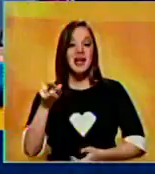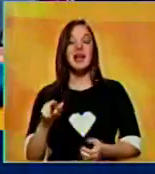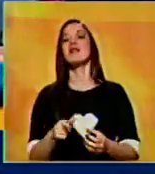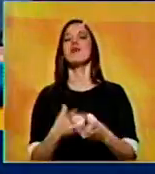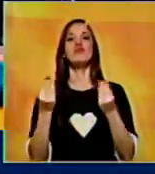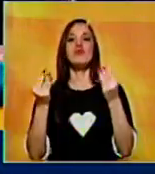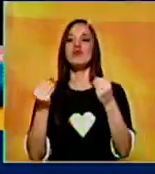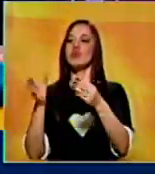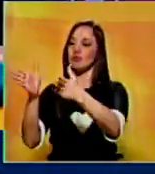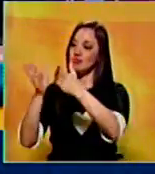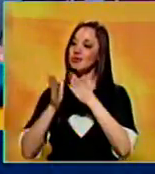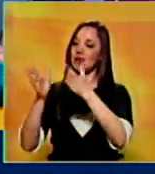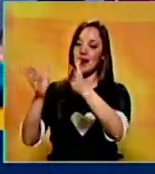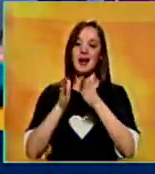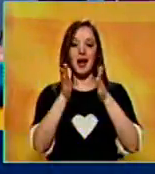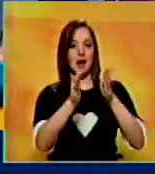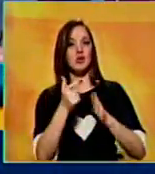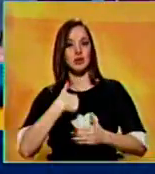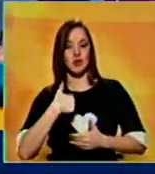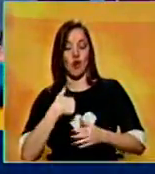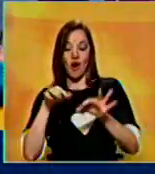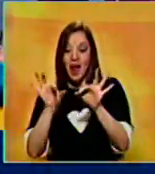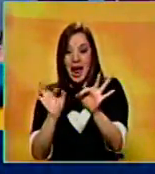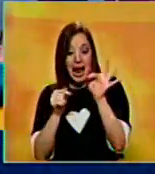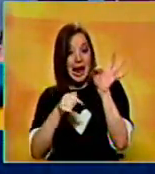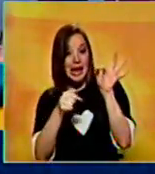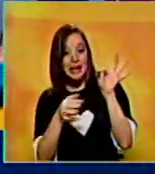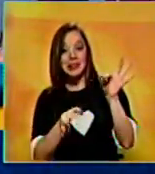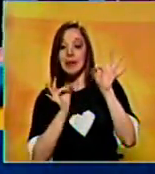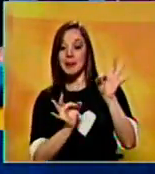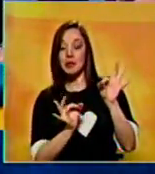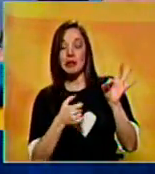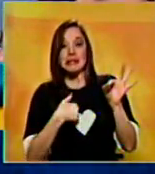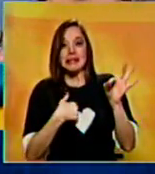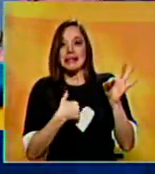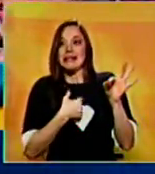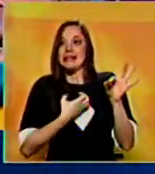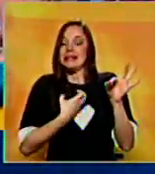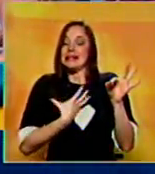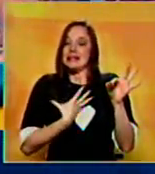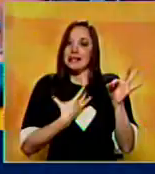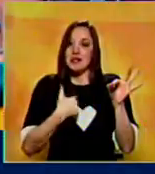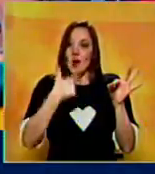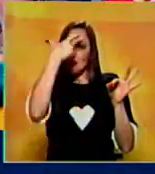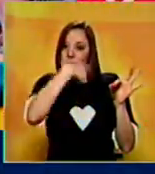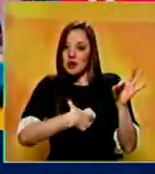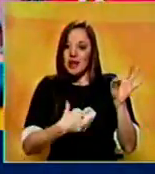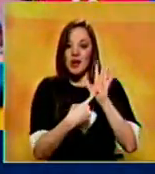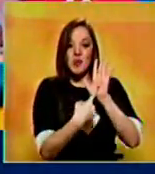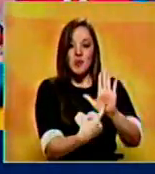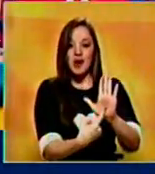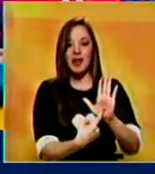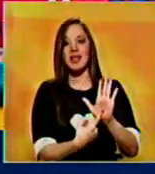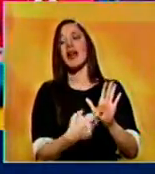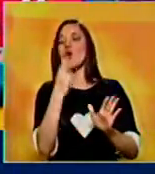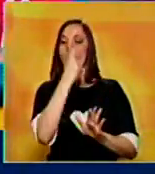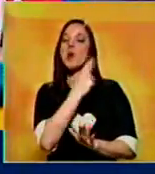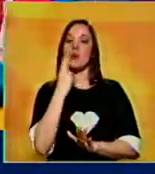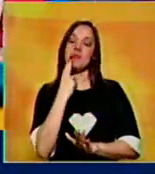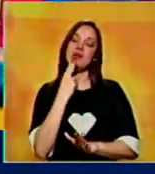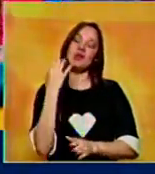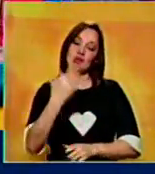de reconocimientos que he podido recibir, este en particular me ha conmovido y reitero mi compromiso por intentar ser